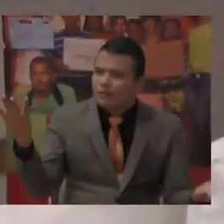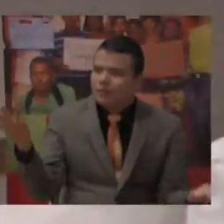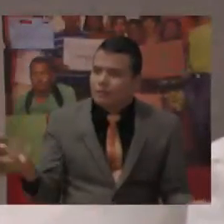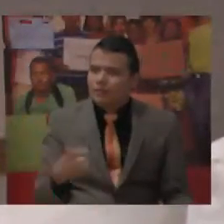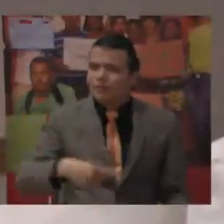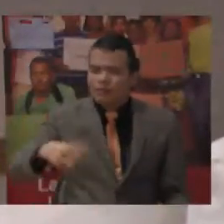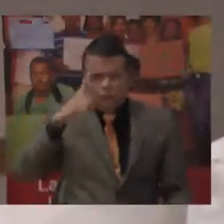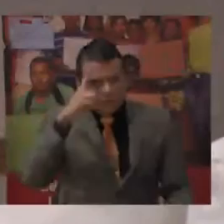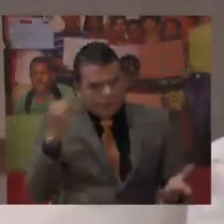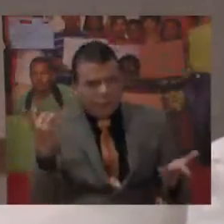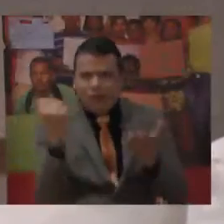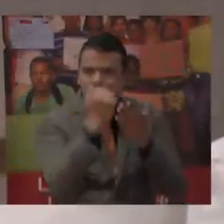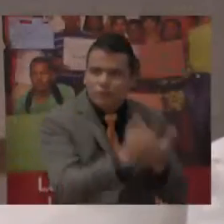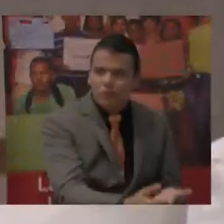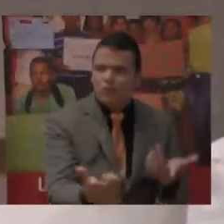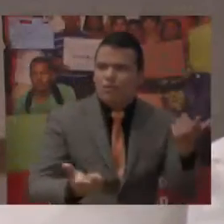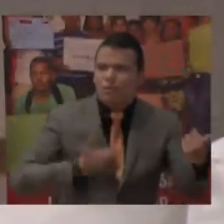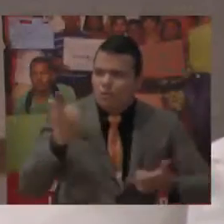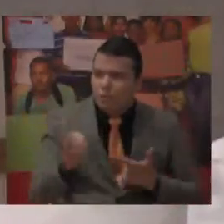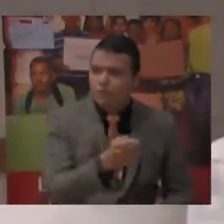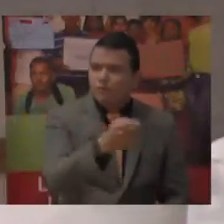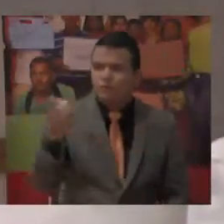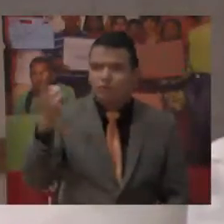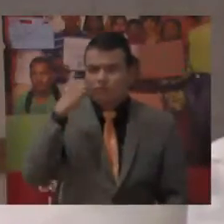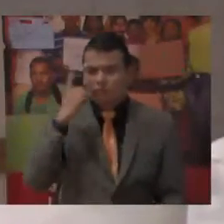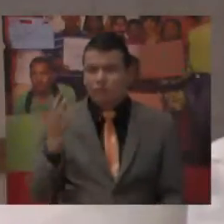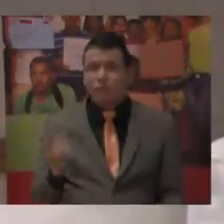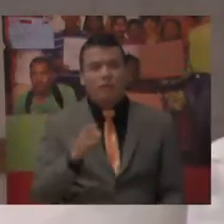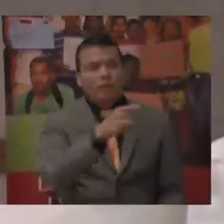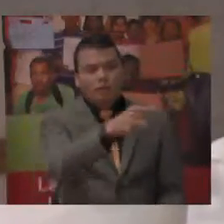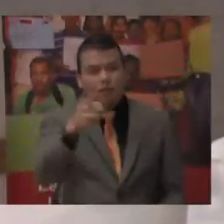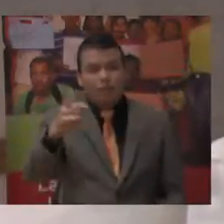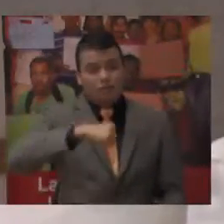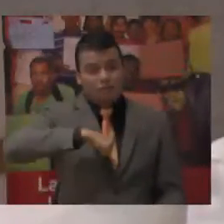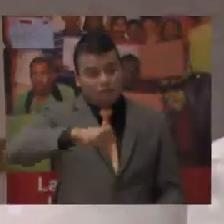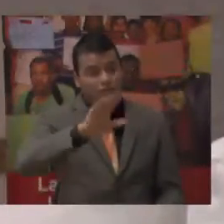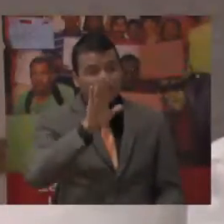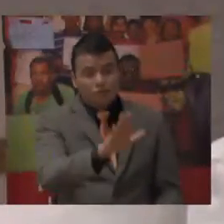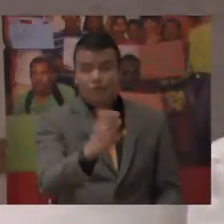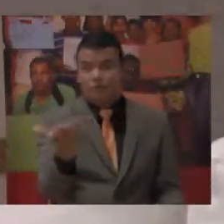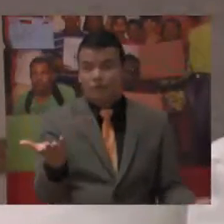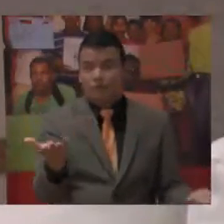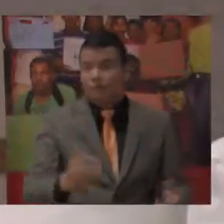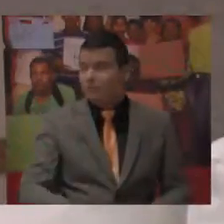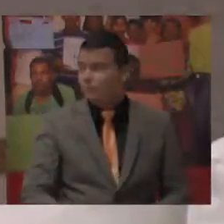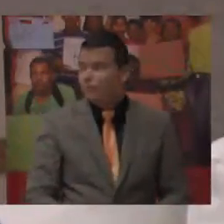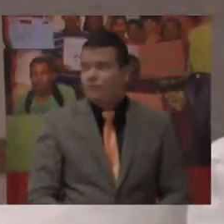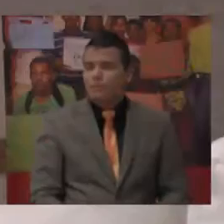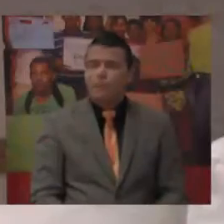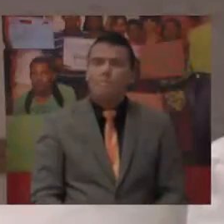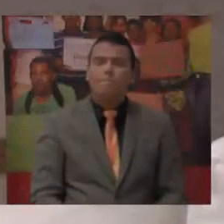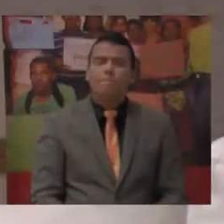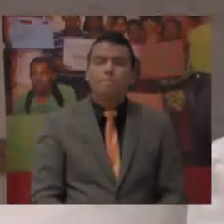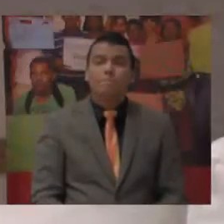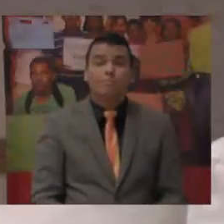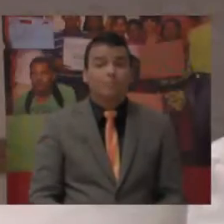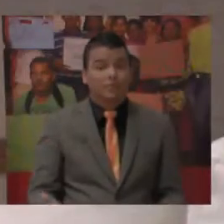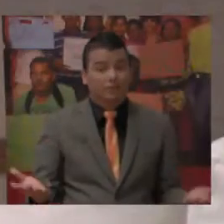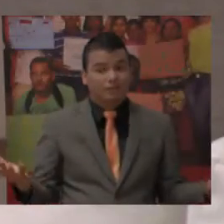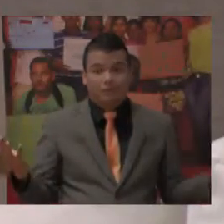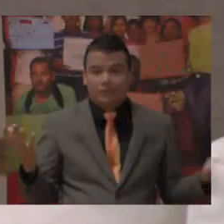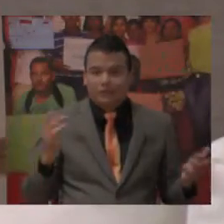a la gente, luchen, porque el otro tiene derechos. Entonces, es muy